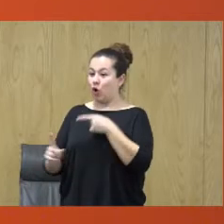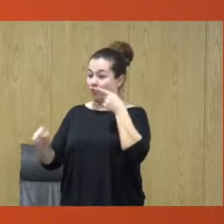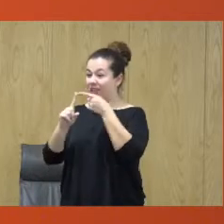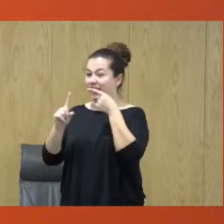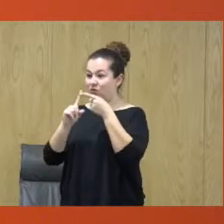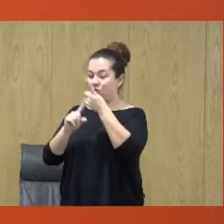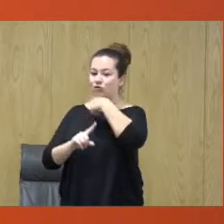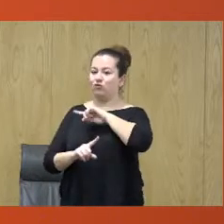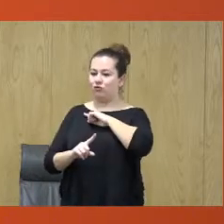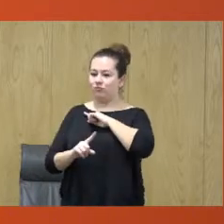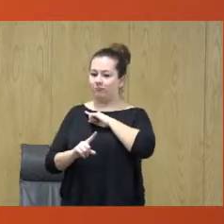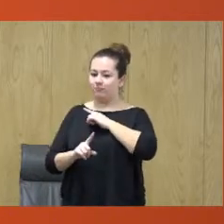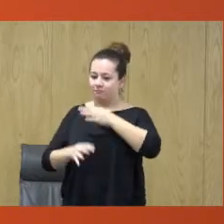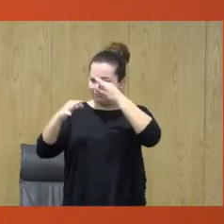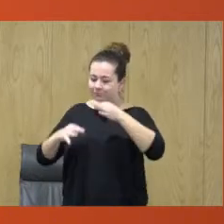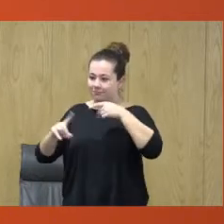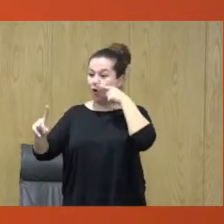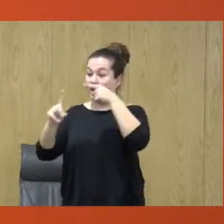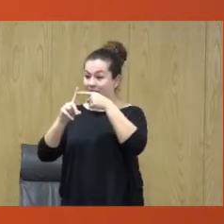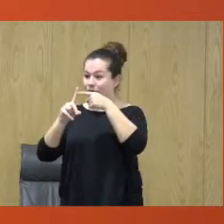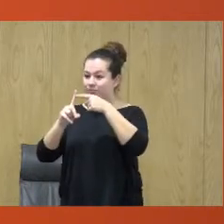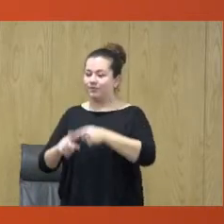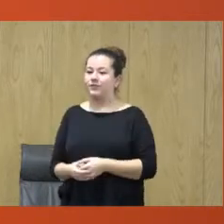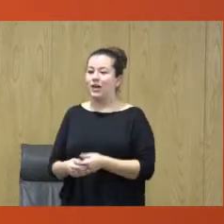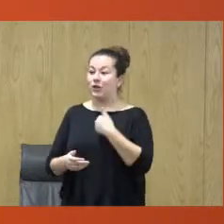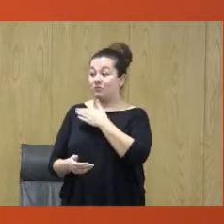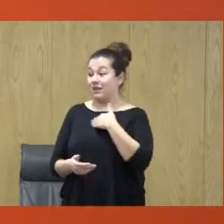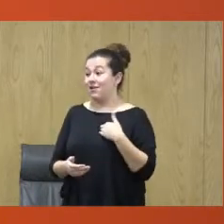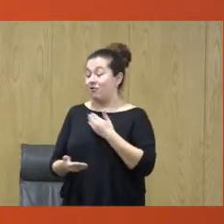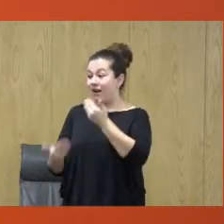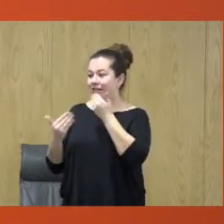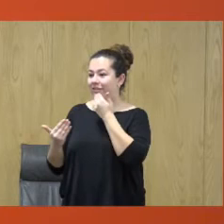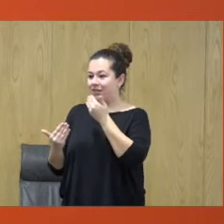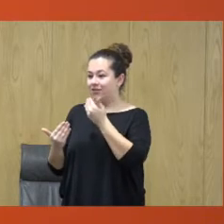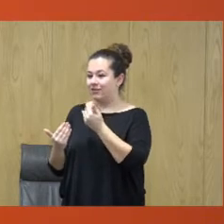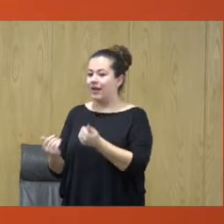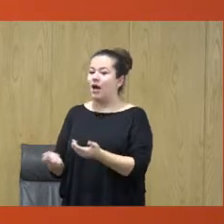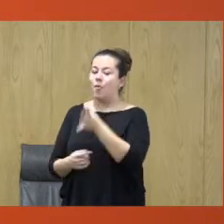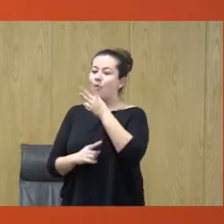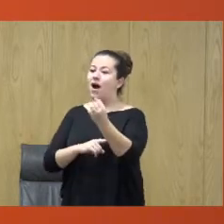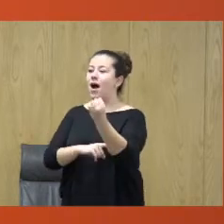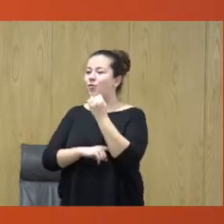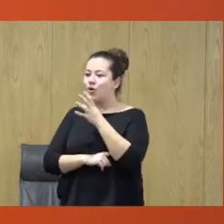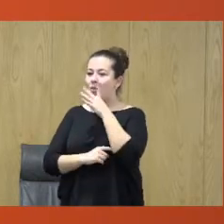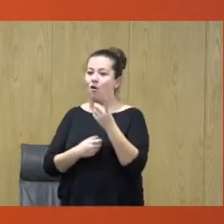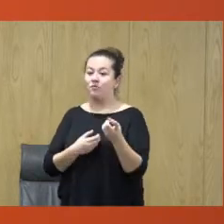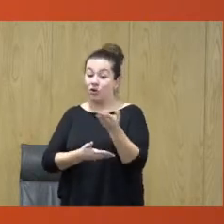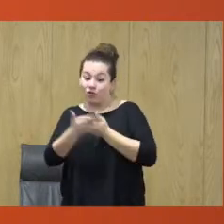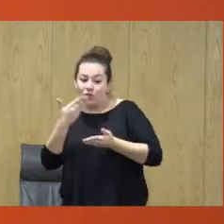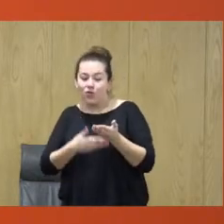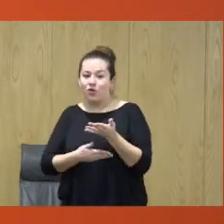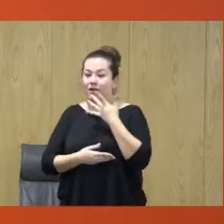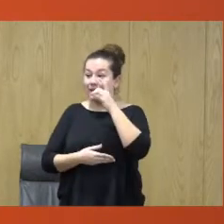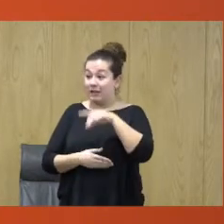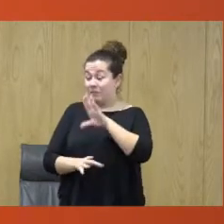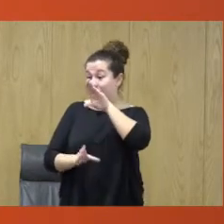objetivo que nos hemos marcado y ahí quiero agradecer, y no es retórica, el apoyo y la contribución que va a hacer